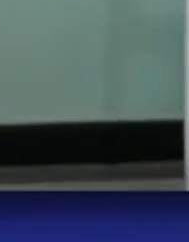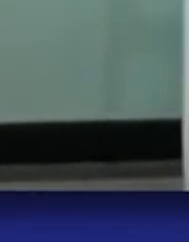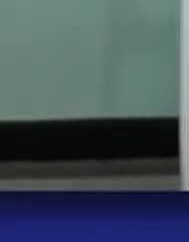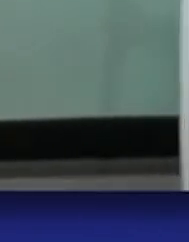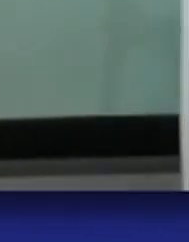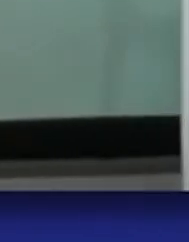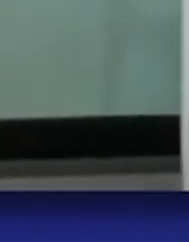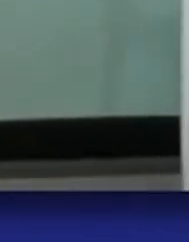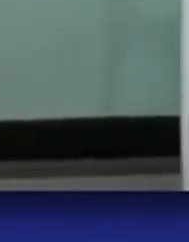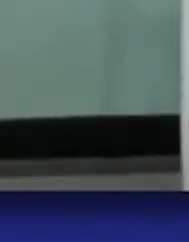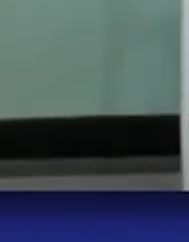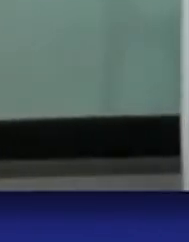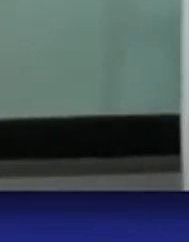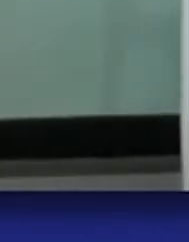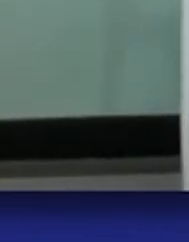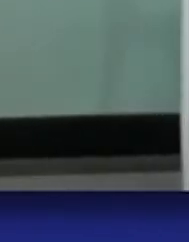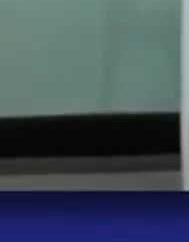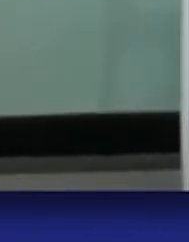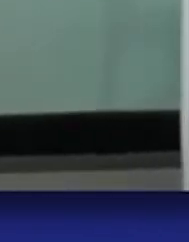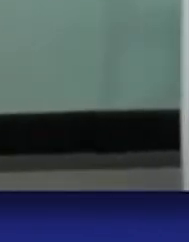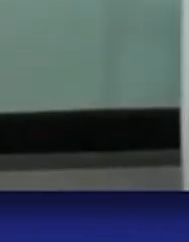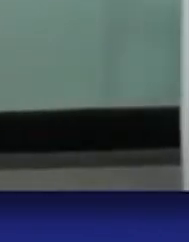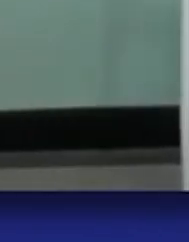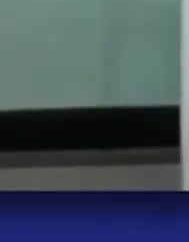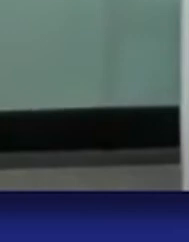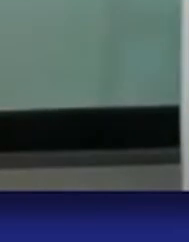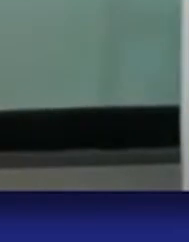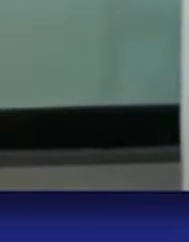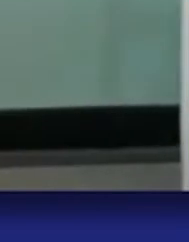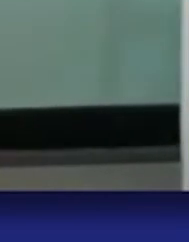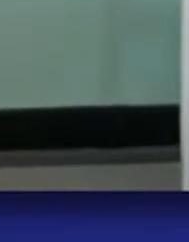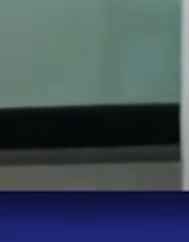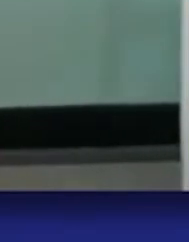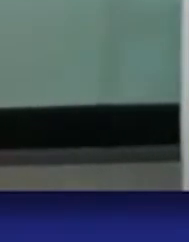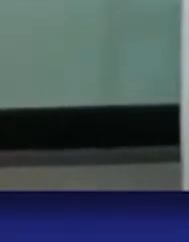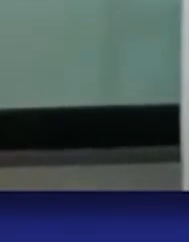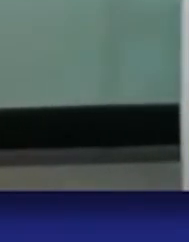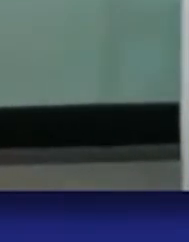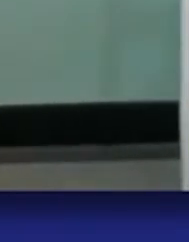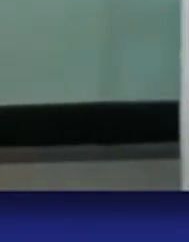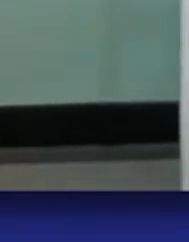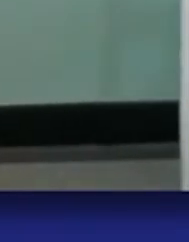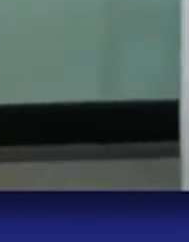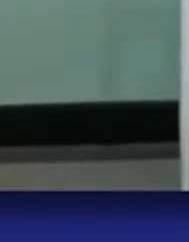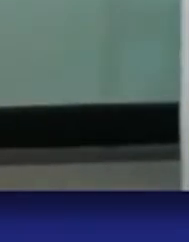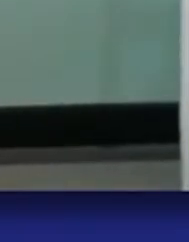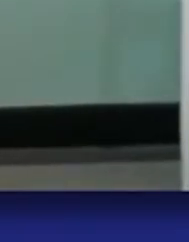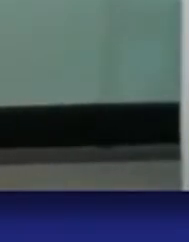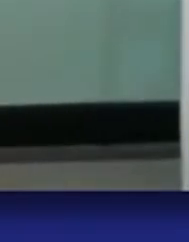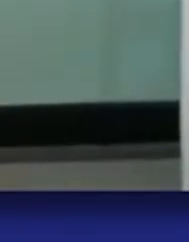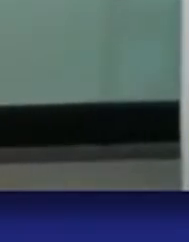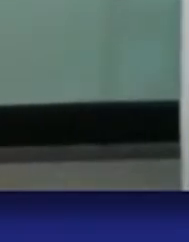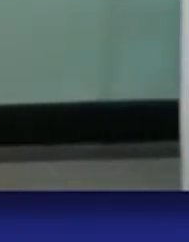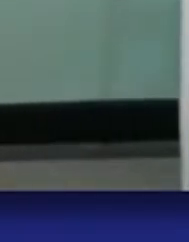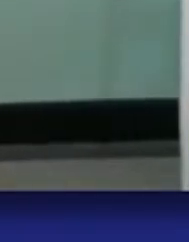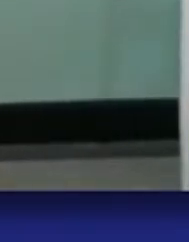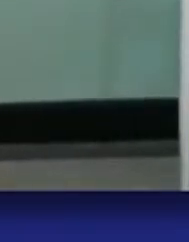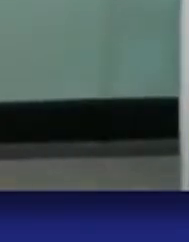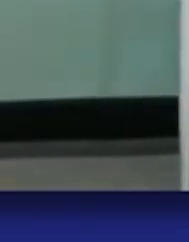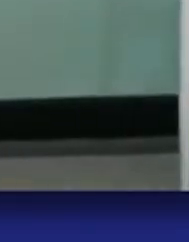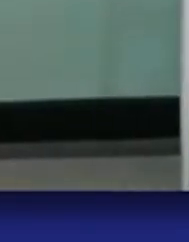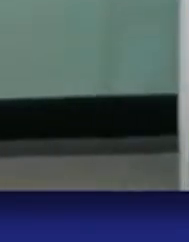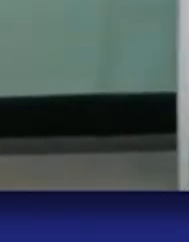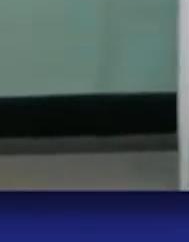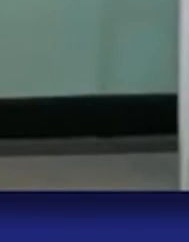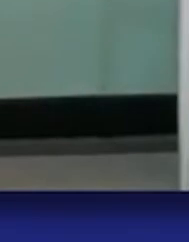los adolescentes del primer año de educación media. Nuestro contenido, los números primos y los números compuestos. ¿Qué son los números primos?